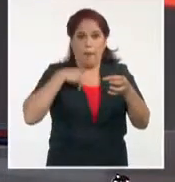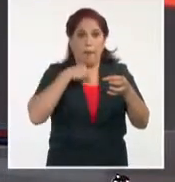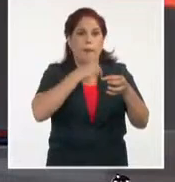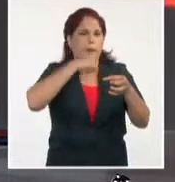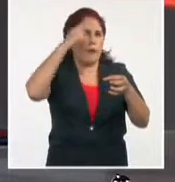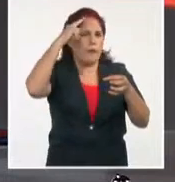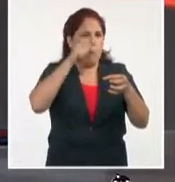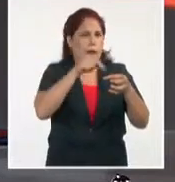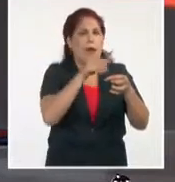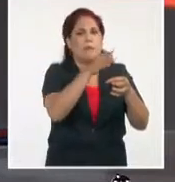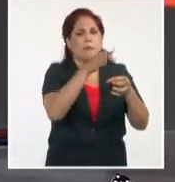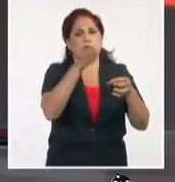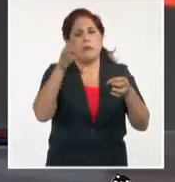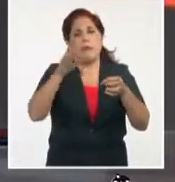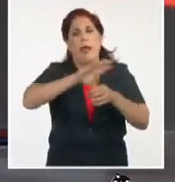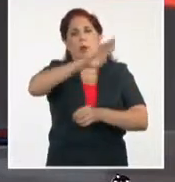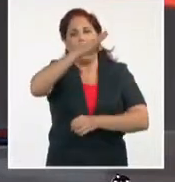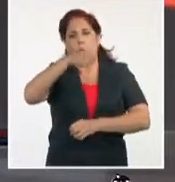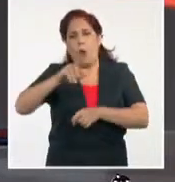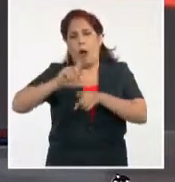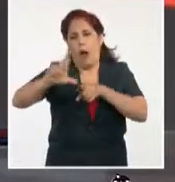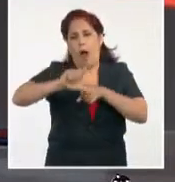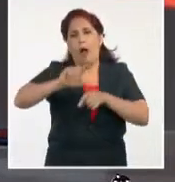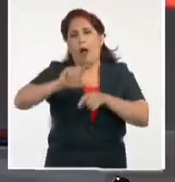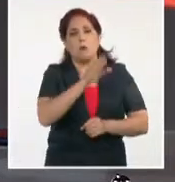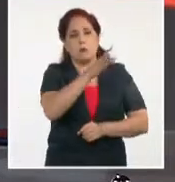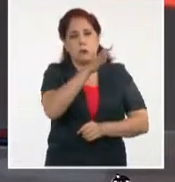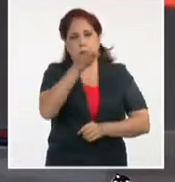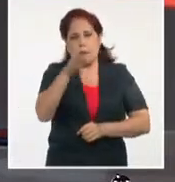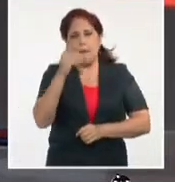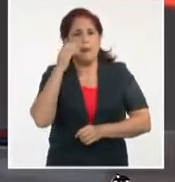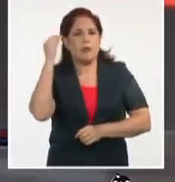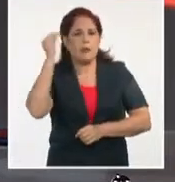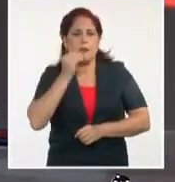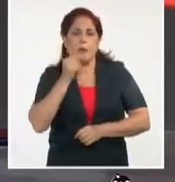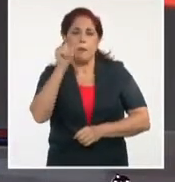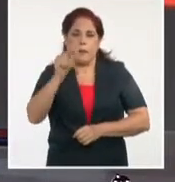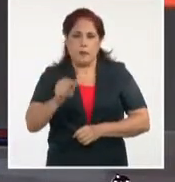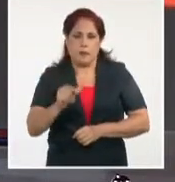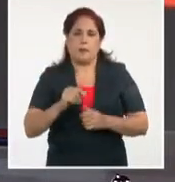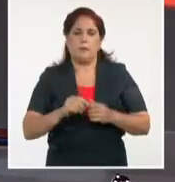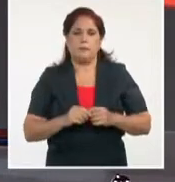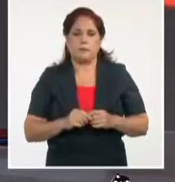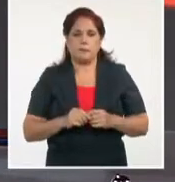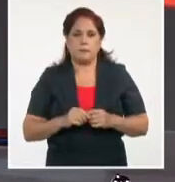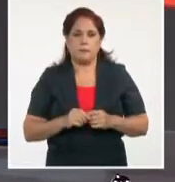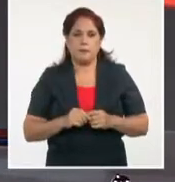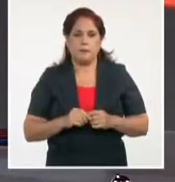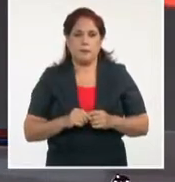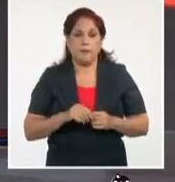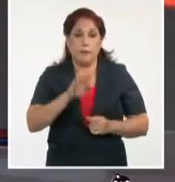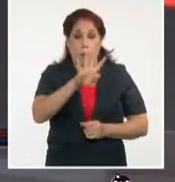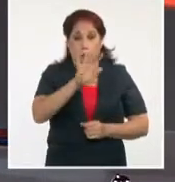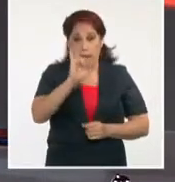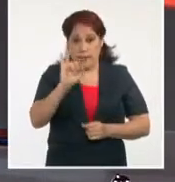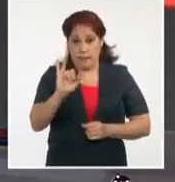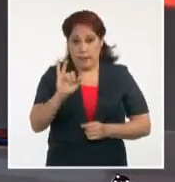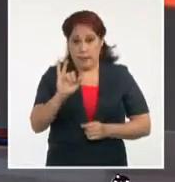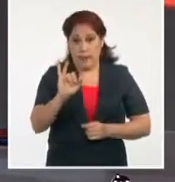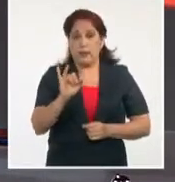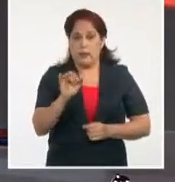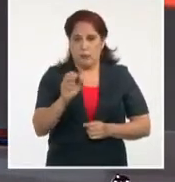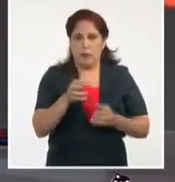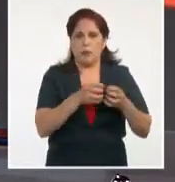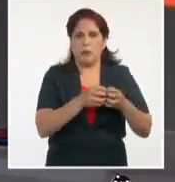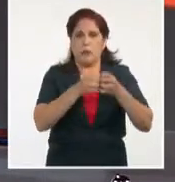teniendo en cuenta el comportamiento que tuvo la tormenta, pues nada más que unas 47 fue necesario trasladarla